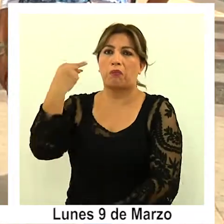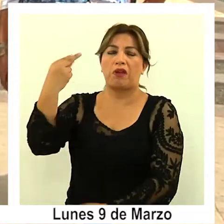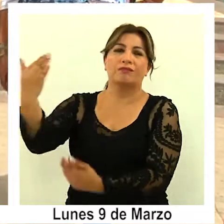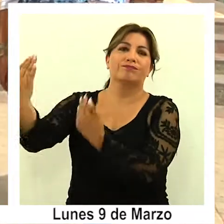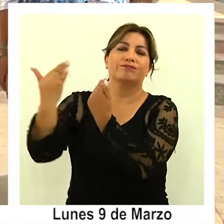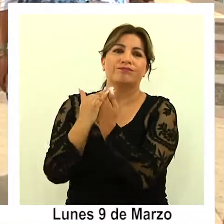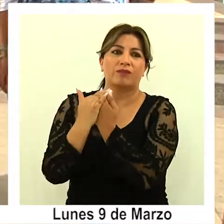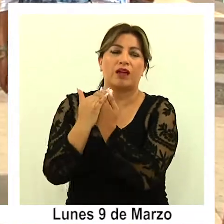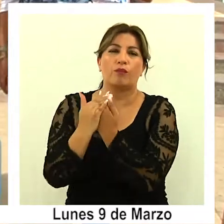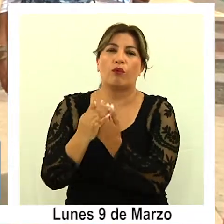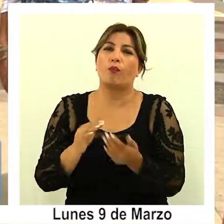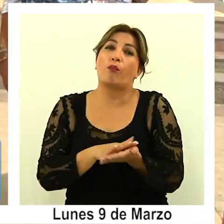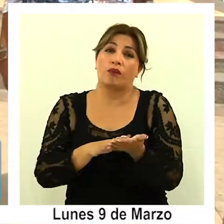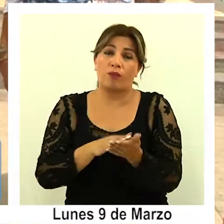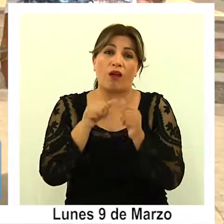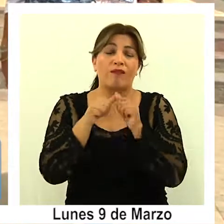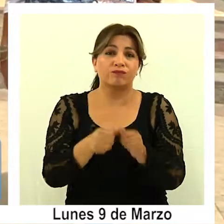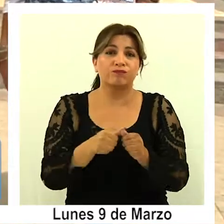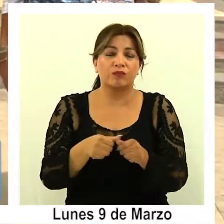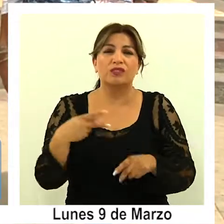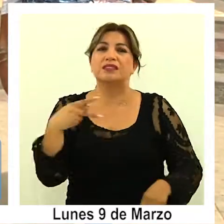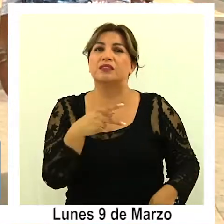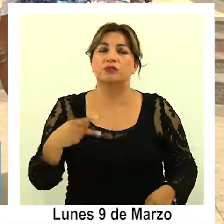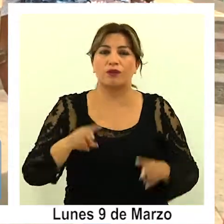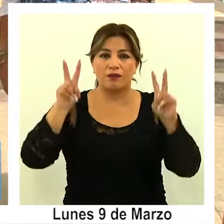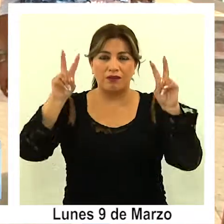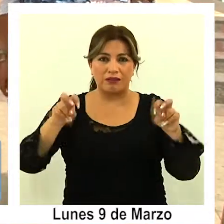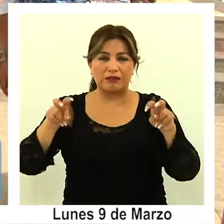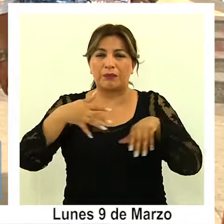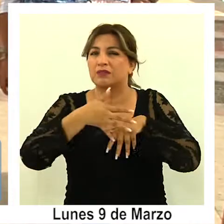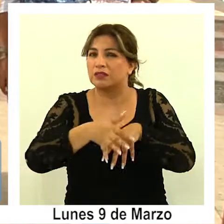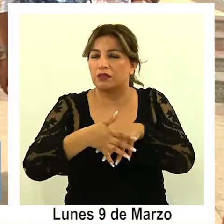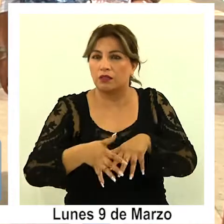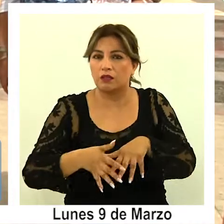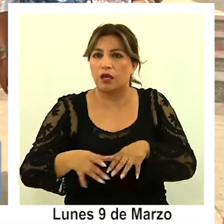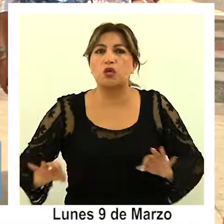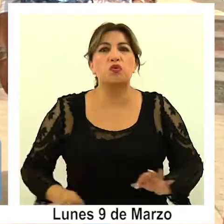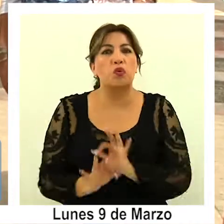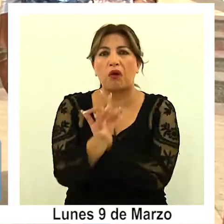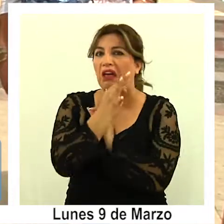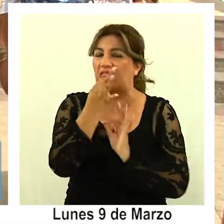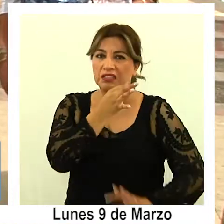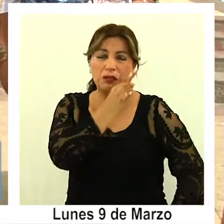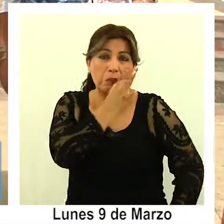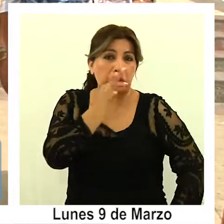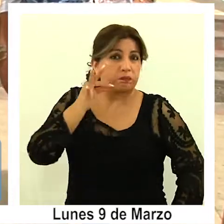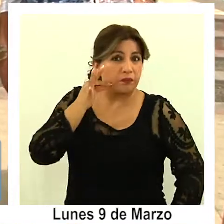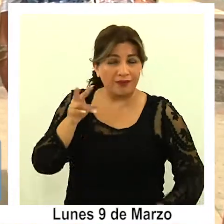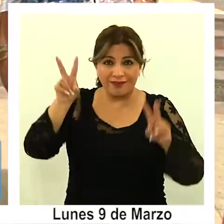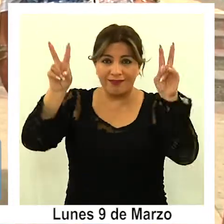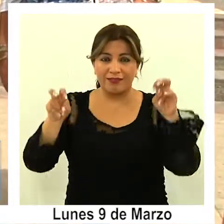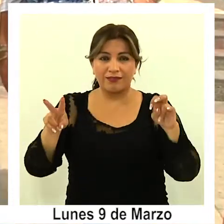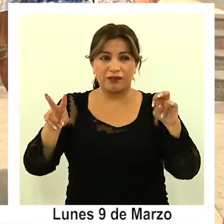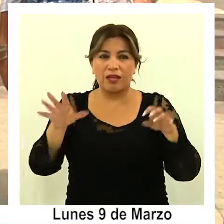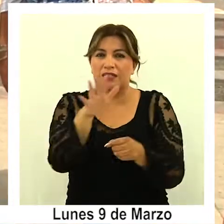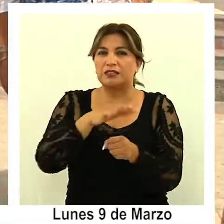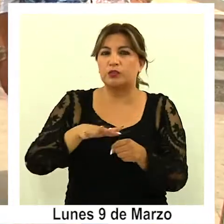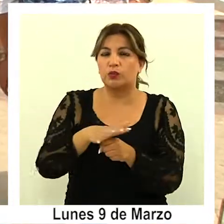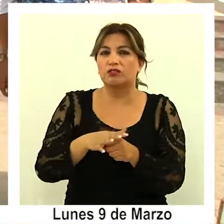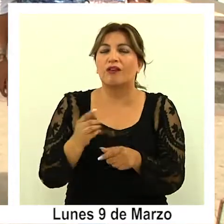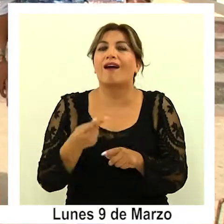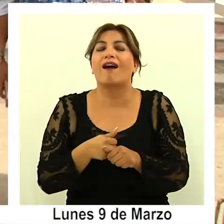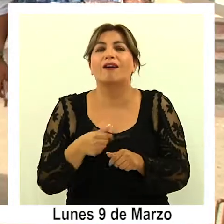hecho parte de los casos de abusos sexuales a las mujeres que han sido detenidas en el contexto de manifestaciones y no se ha pronunciado tampoco en el caso